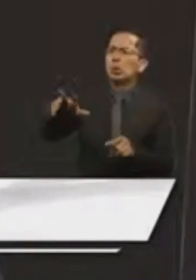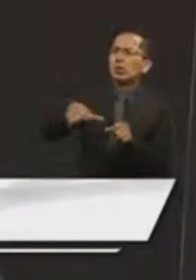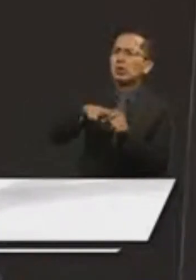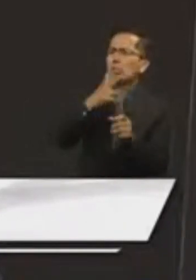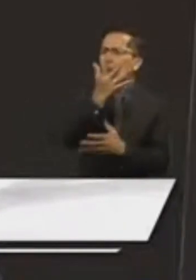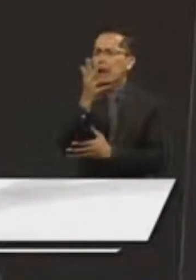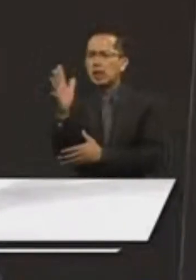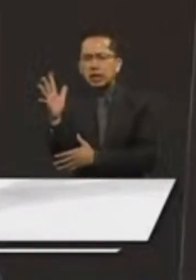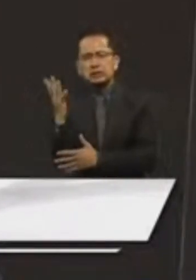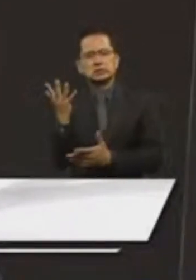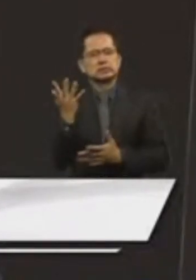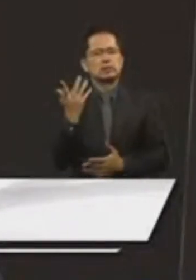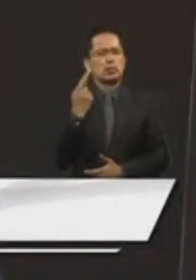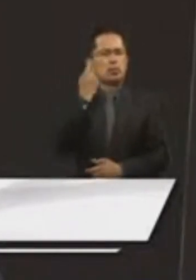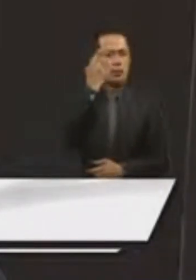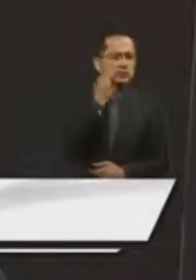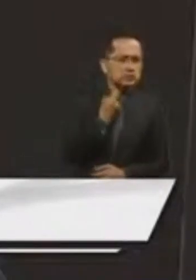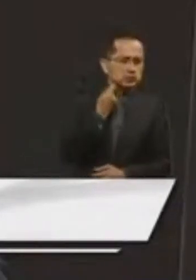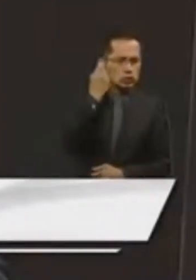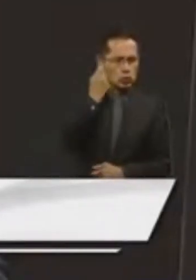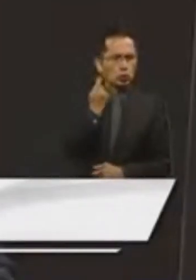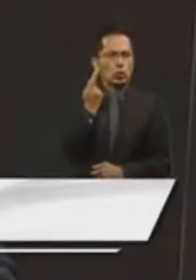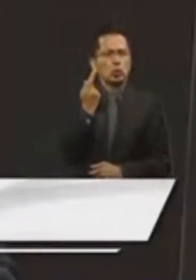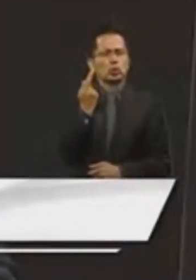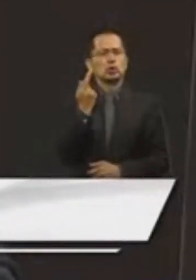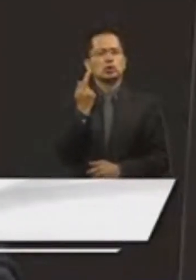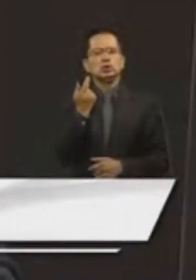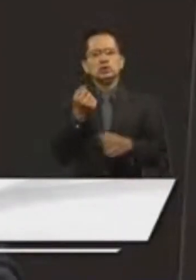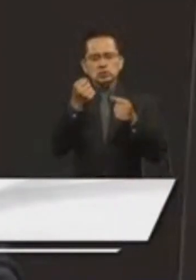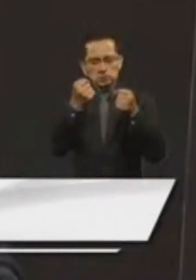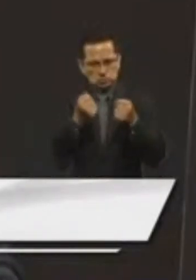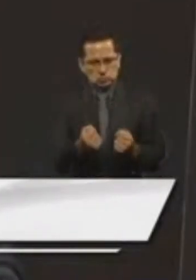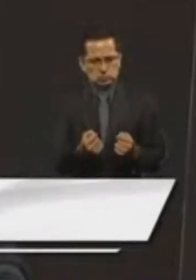las pensiones, la seguridad.